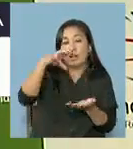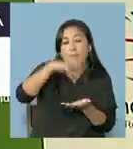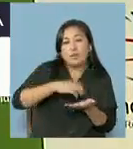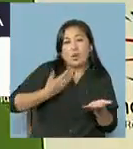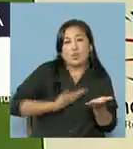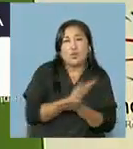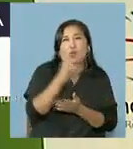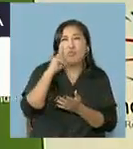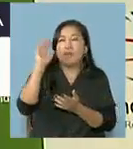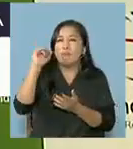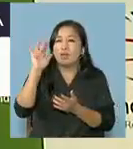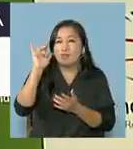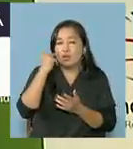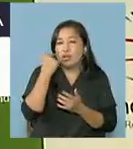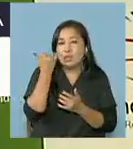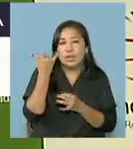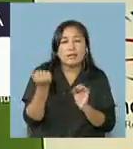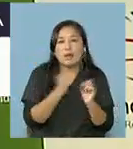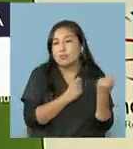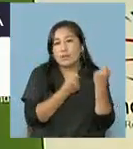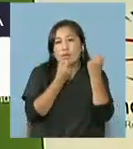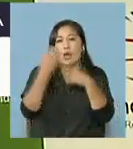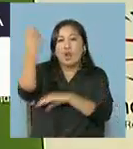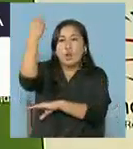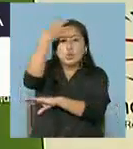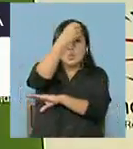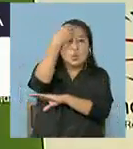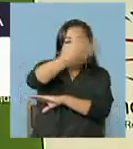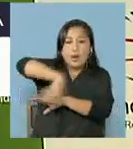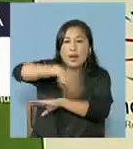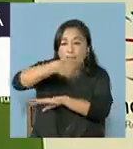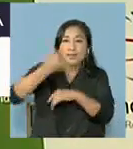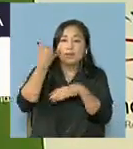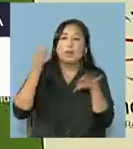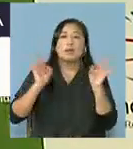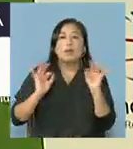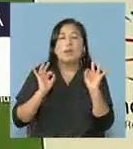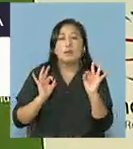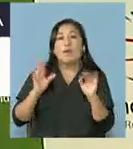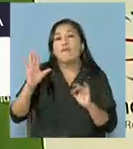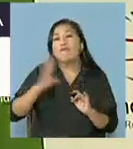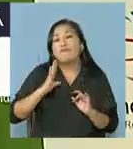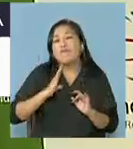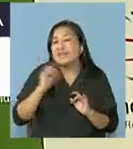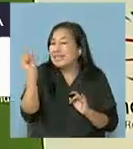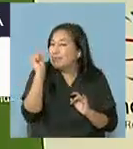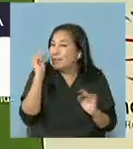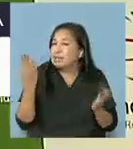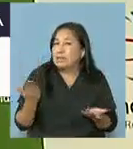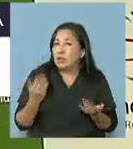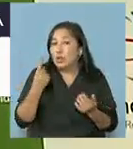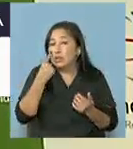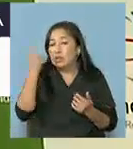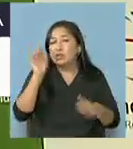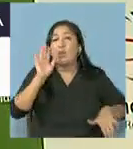día martes o miércoles, ya energiza para todo el alumbrado público y ya también queda disponible. Está faltando una pequeña cosa que lo hace el